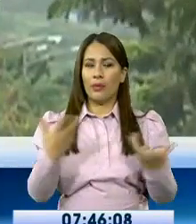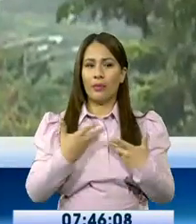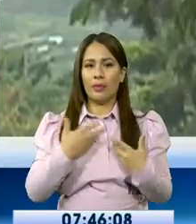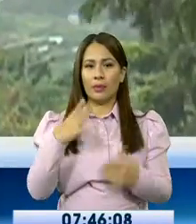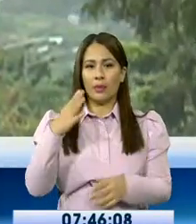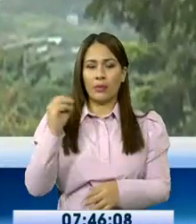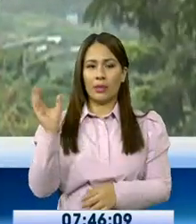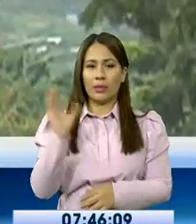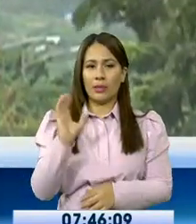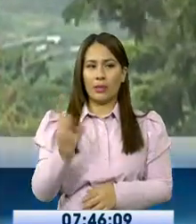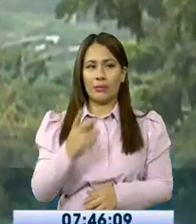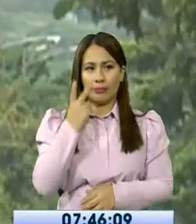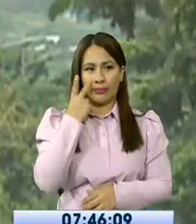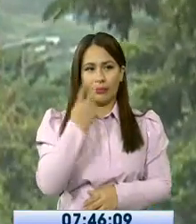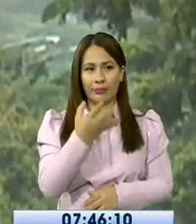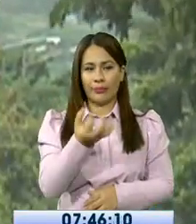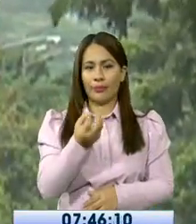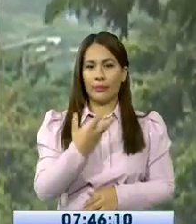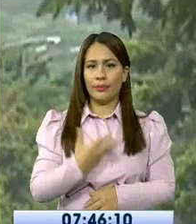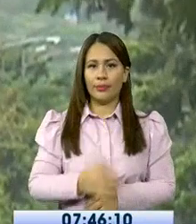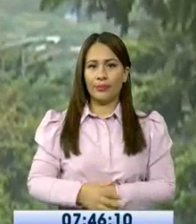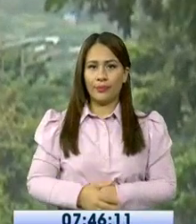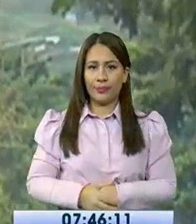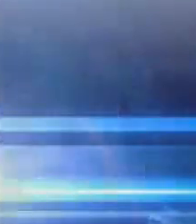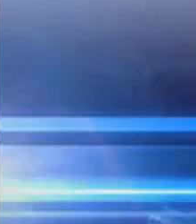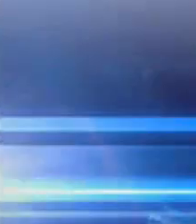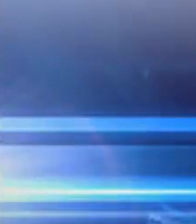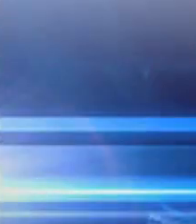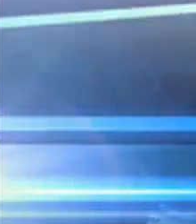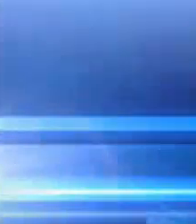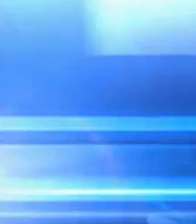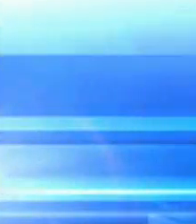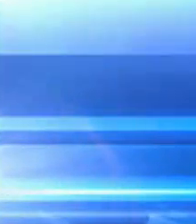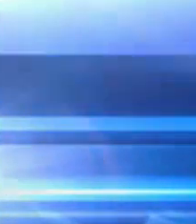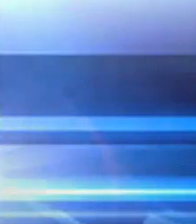$112.50. Informó Roselena Vázquez.